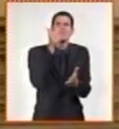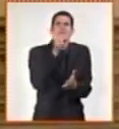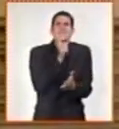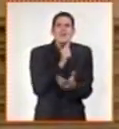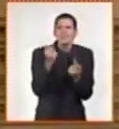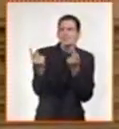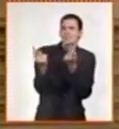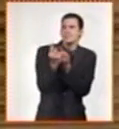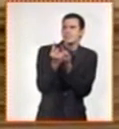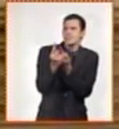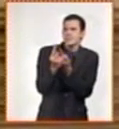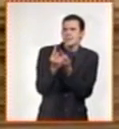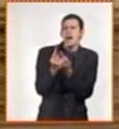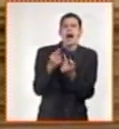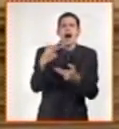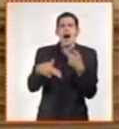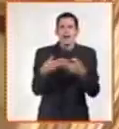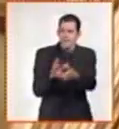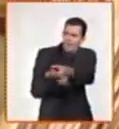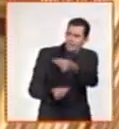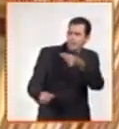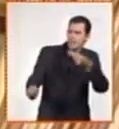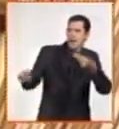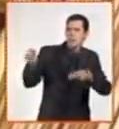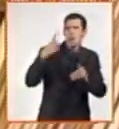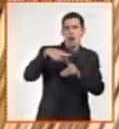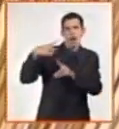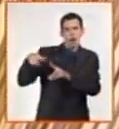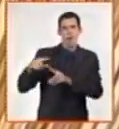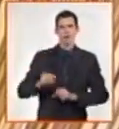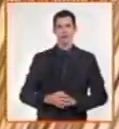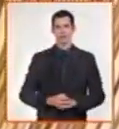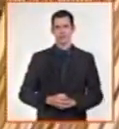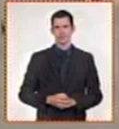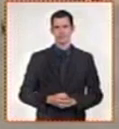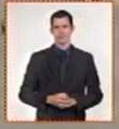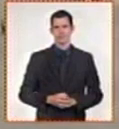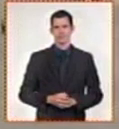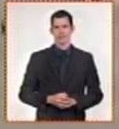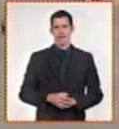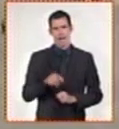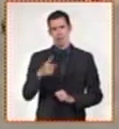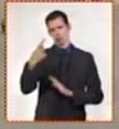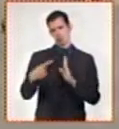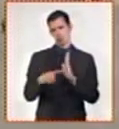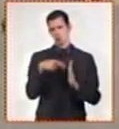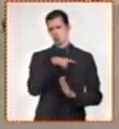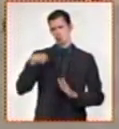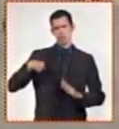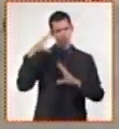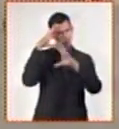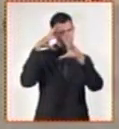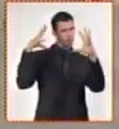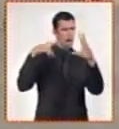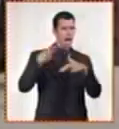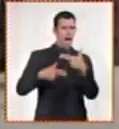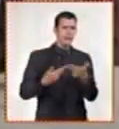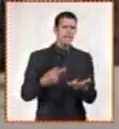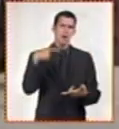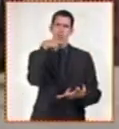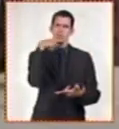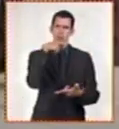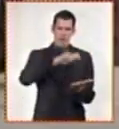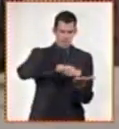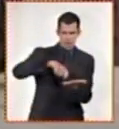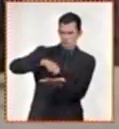al crecimiento económico. En los últimos 9 años, bajo este marco, China ha firmado documentos de cooperación